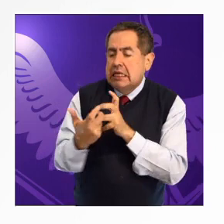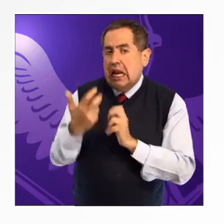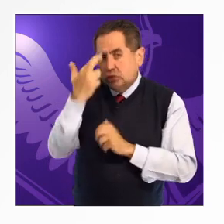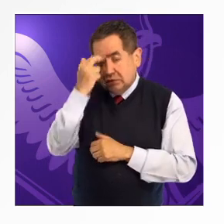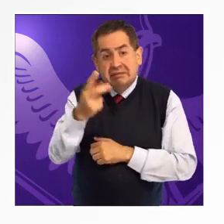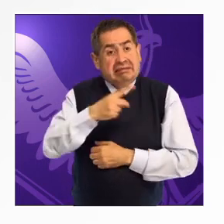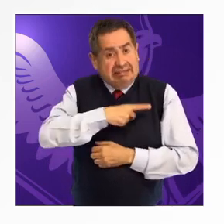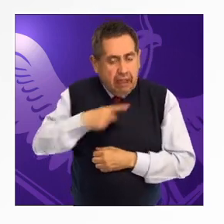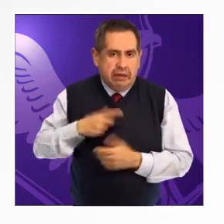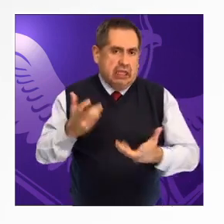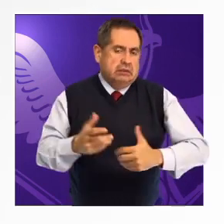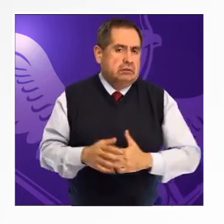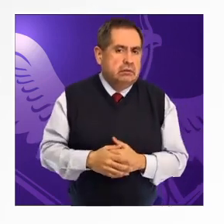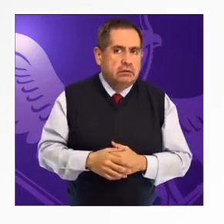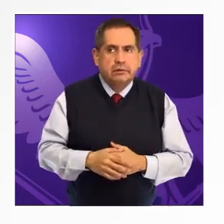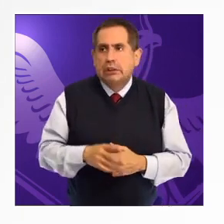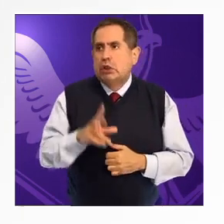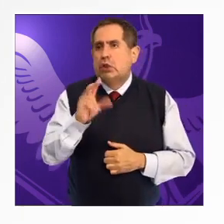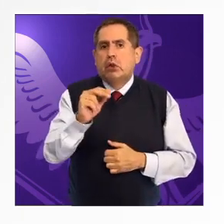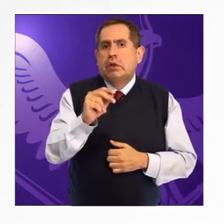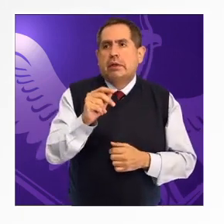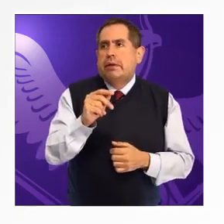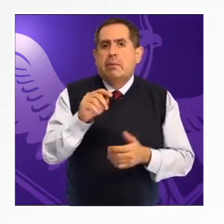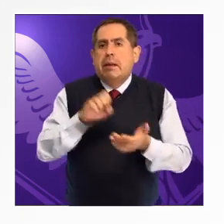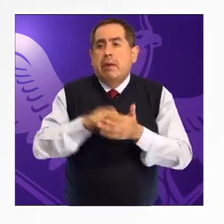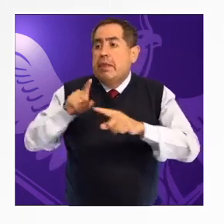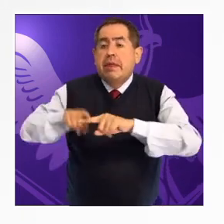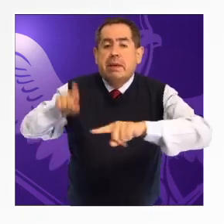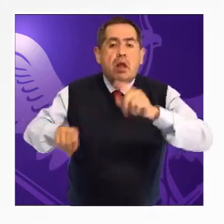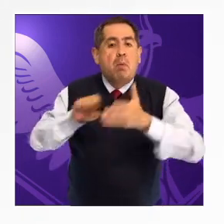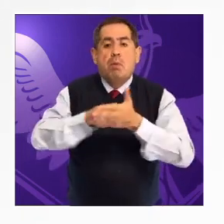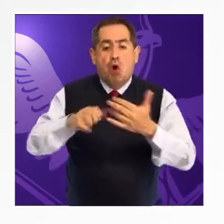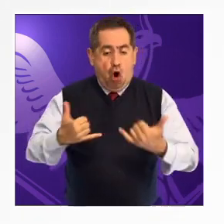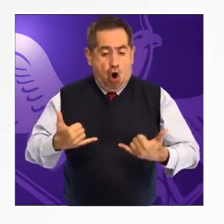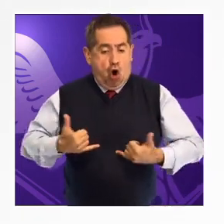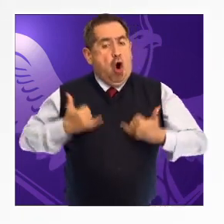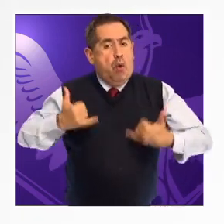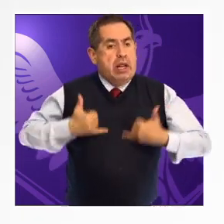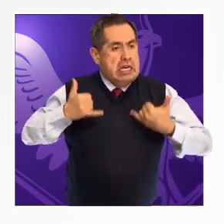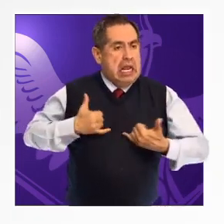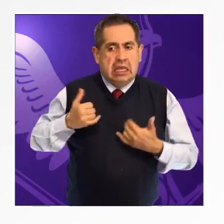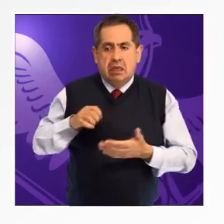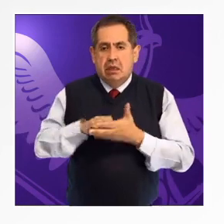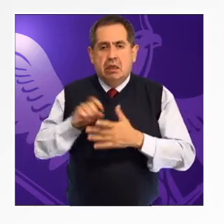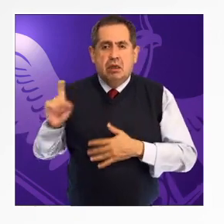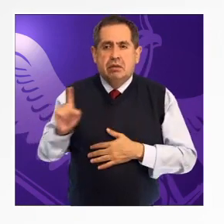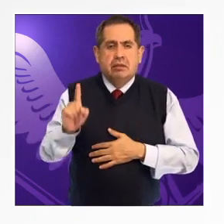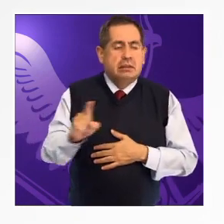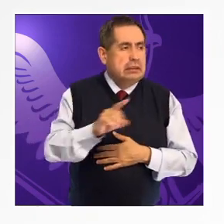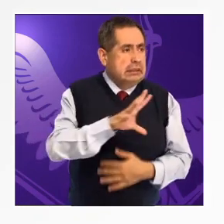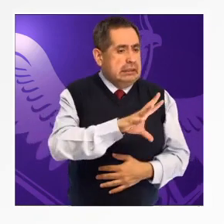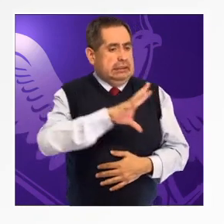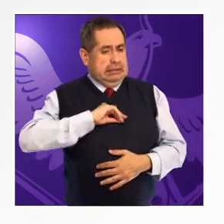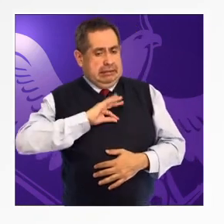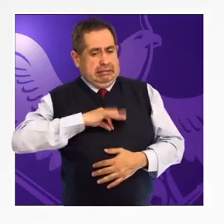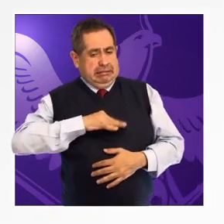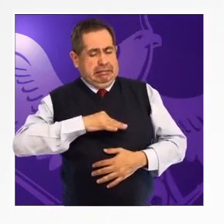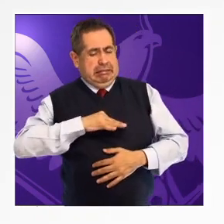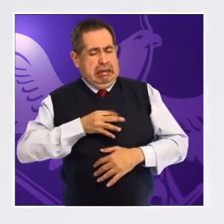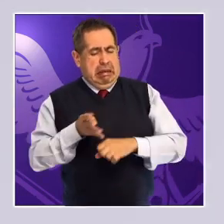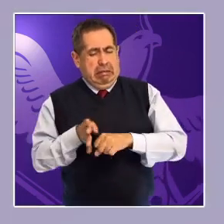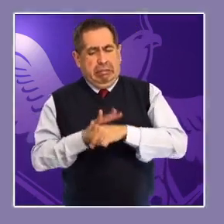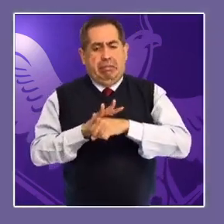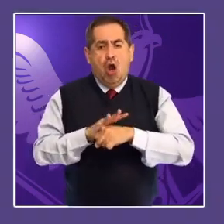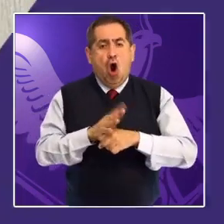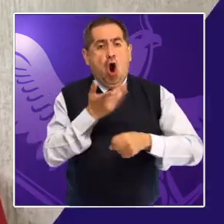No es lo mismo un joven que adquiere una condición como el SARS-CoV-2 que deriva en COVID y que está enfermo en un hospital y